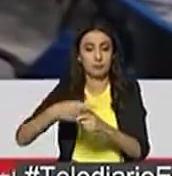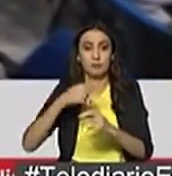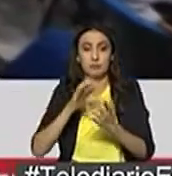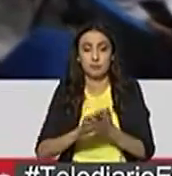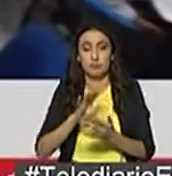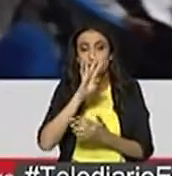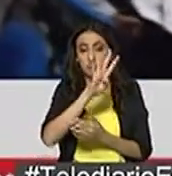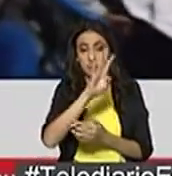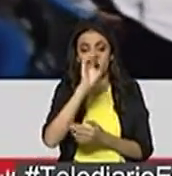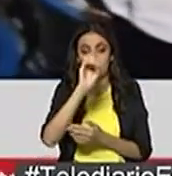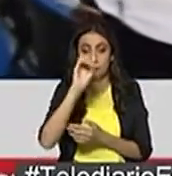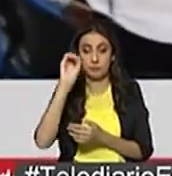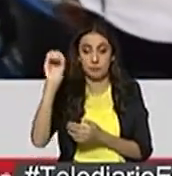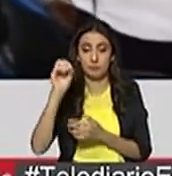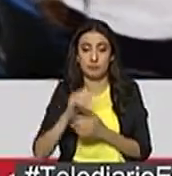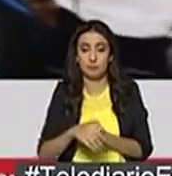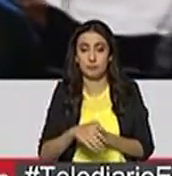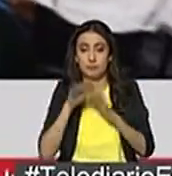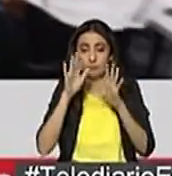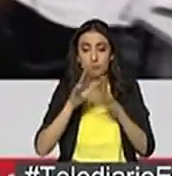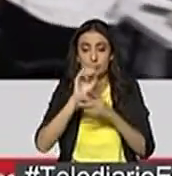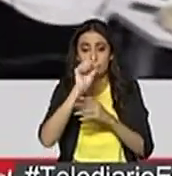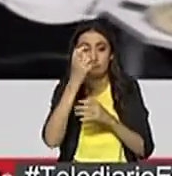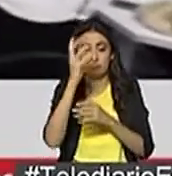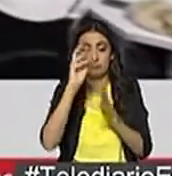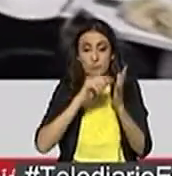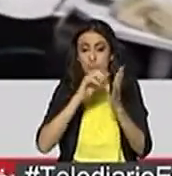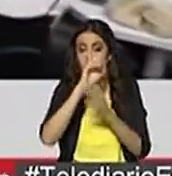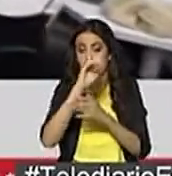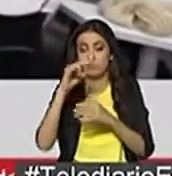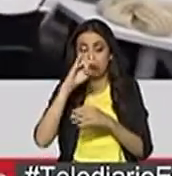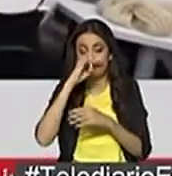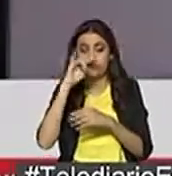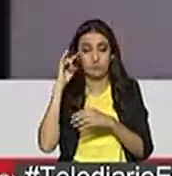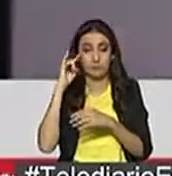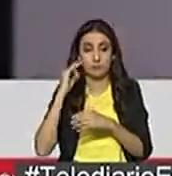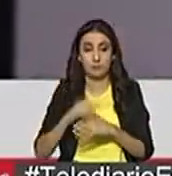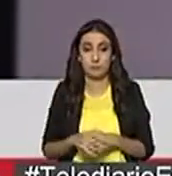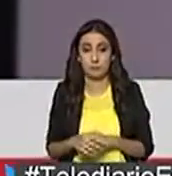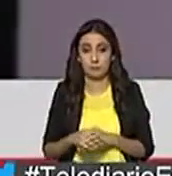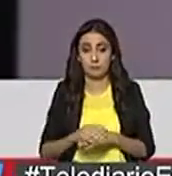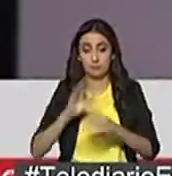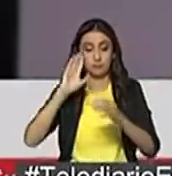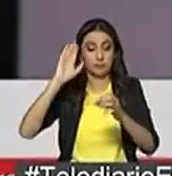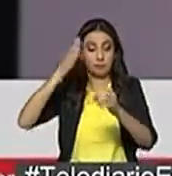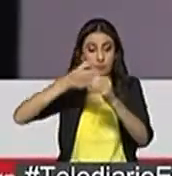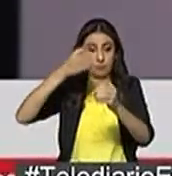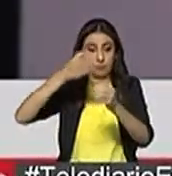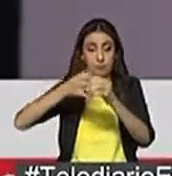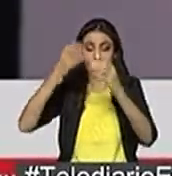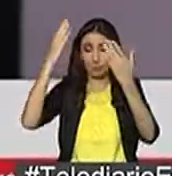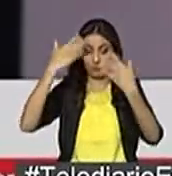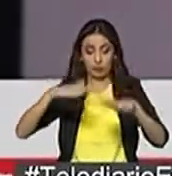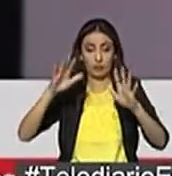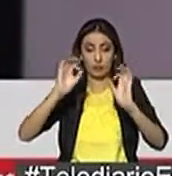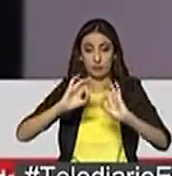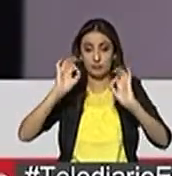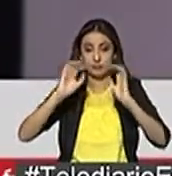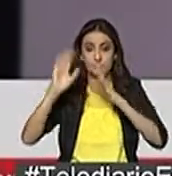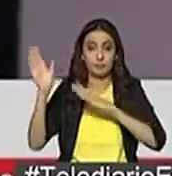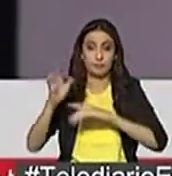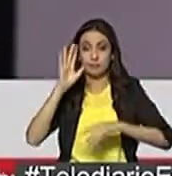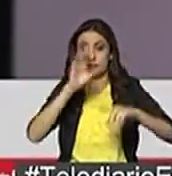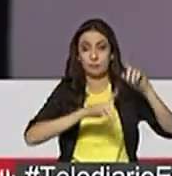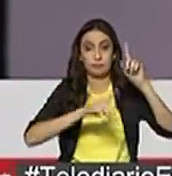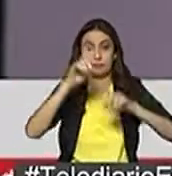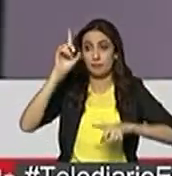400 docentes y alrededor de 16.000 niños y niñas en todo el país. Con el fin de justamente tratar el tema de las barreras,